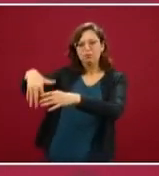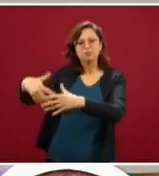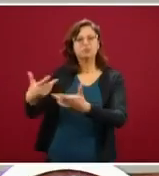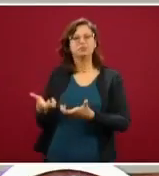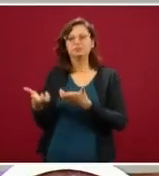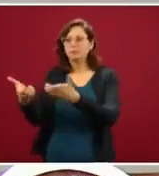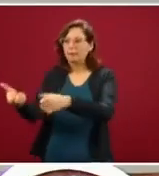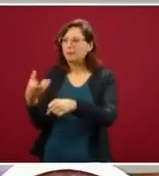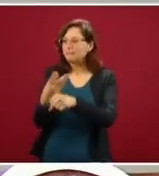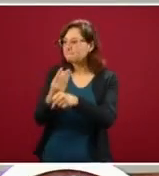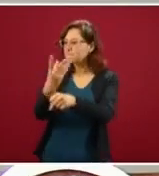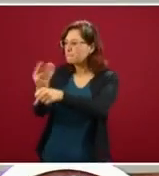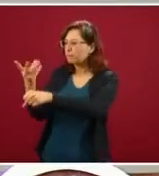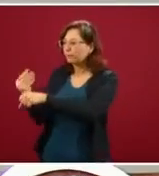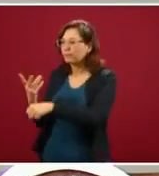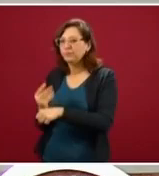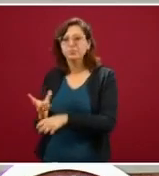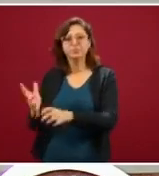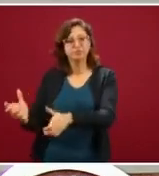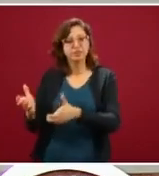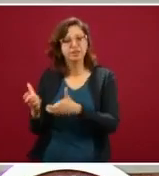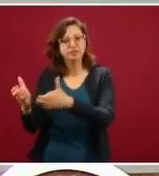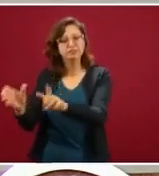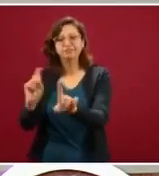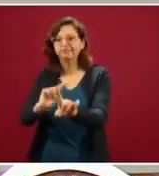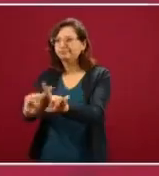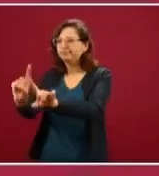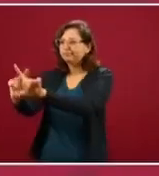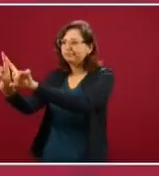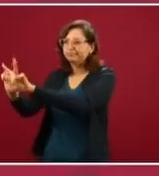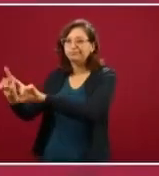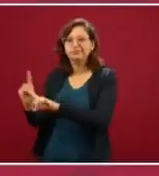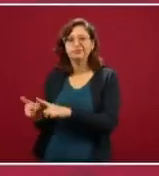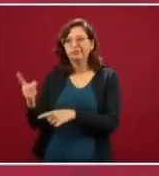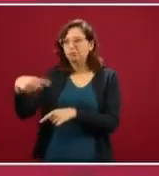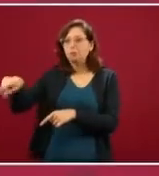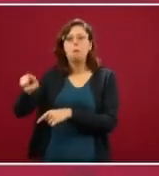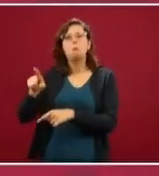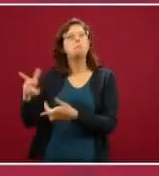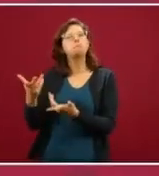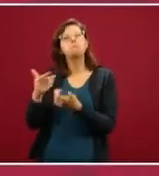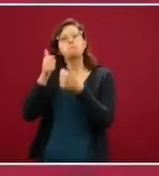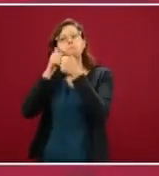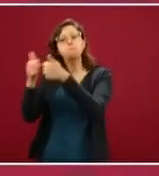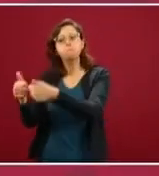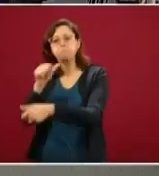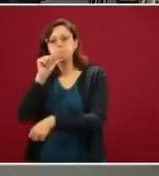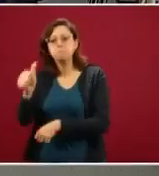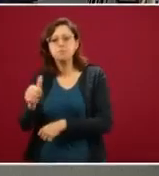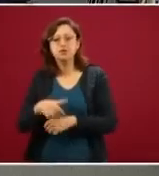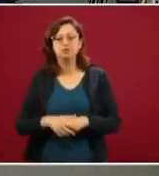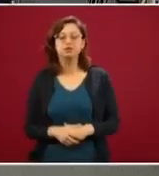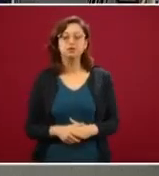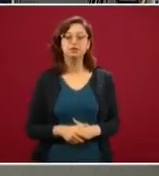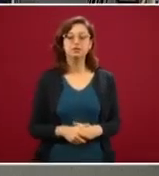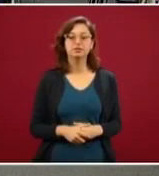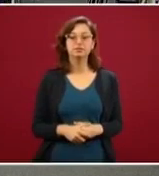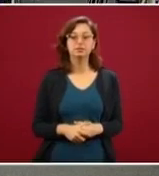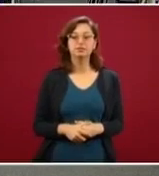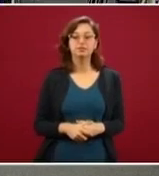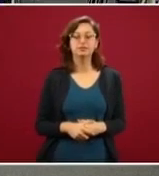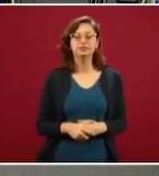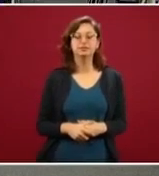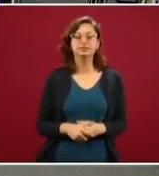mejoramiento de las calles, los caminos. Entonces, es eso, nada más. Sí, ya nomás por último,